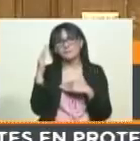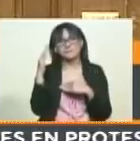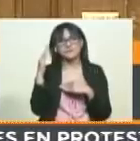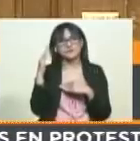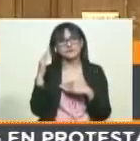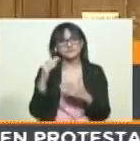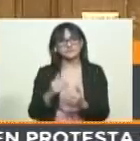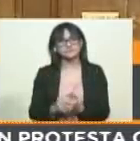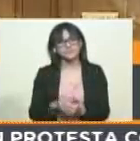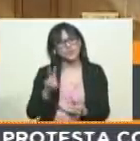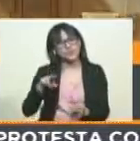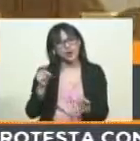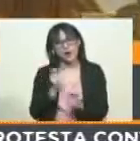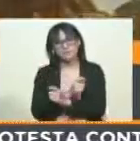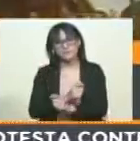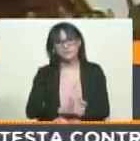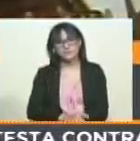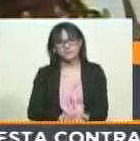invariable.